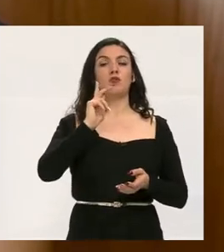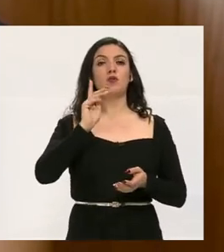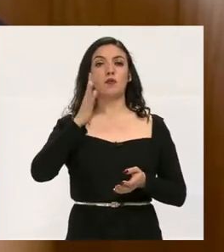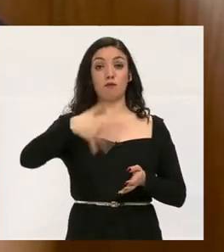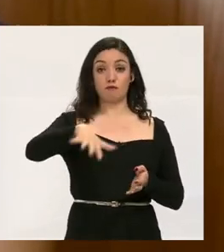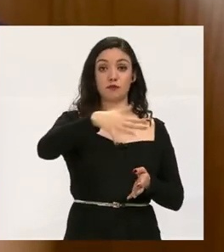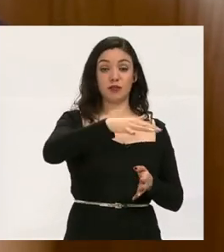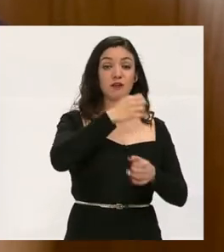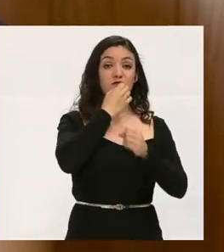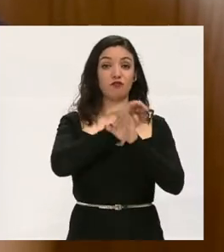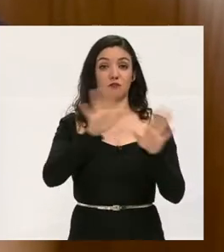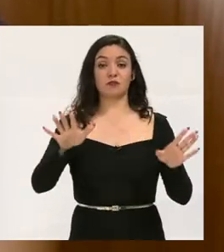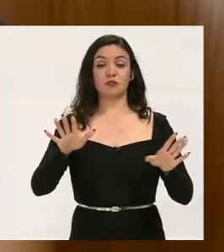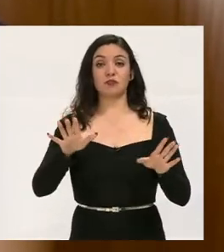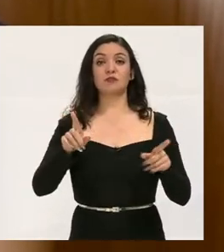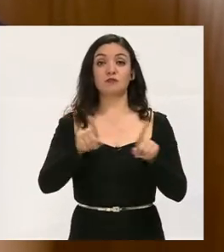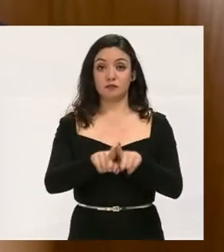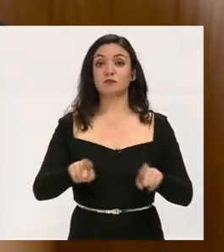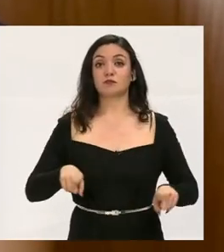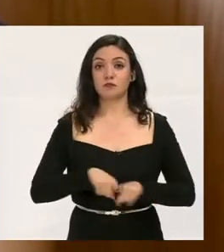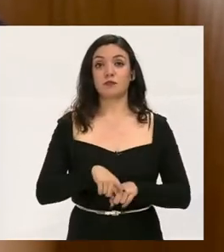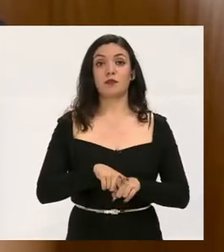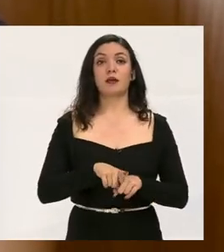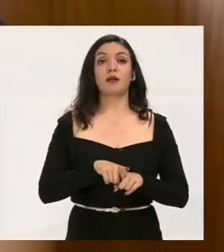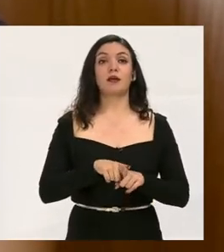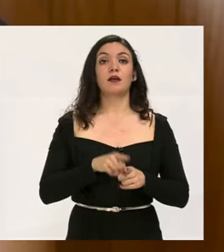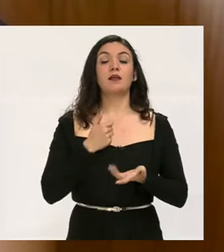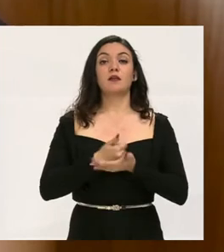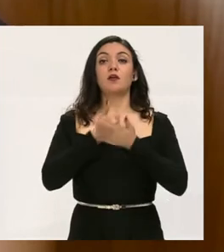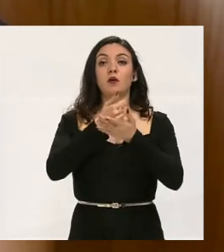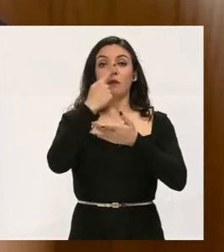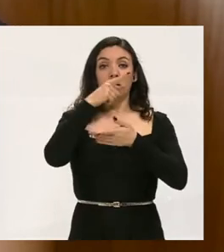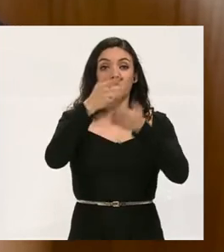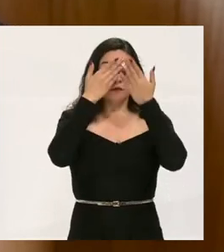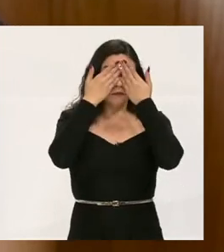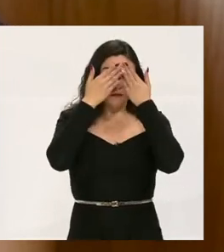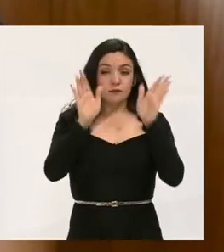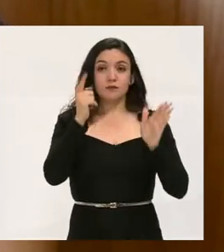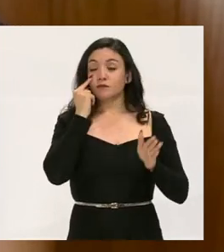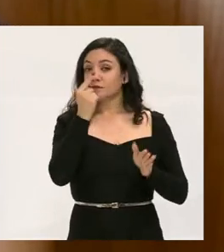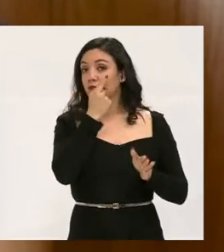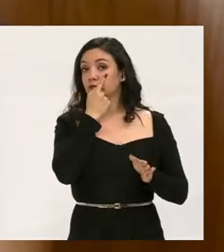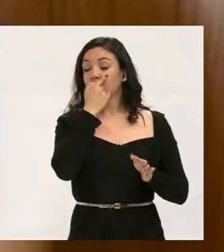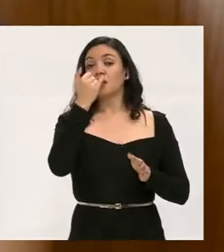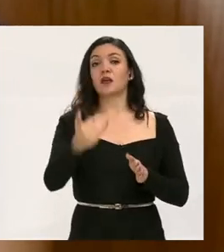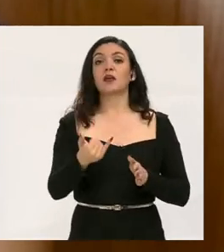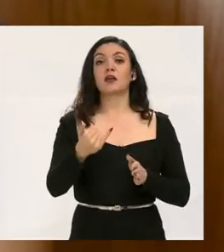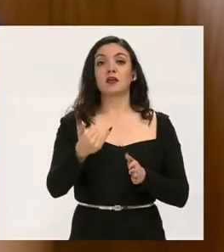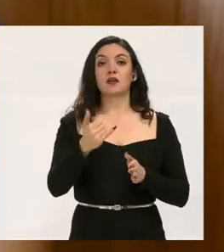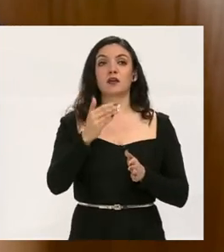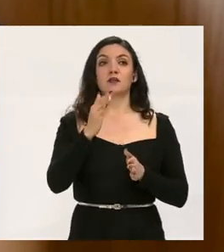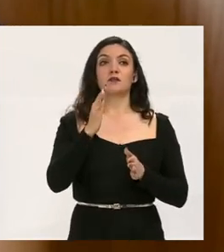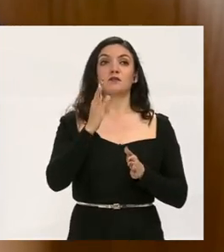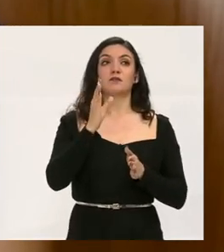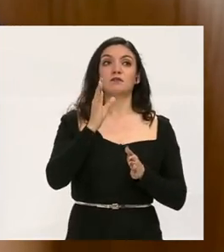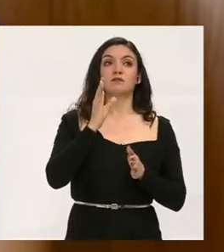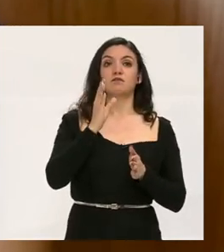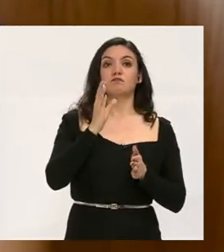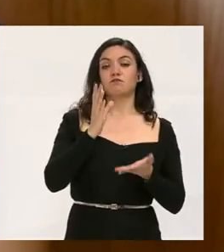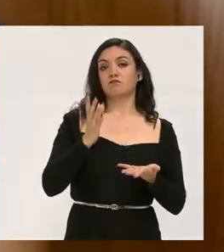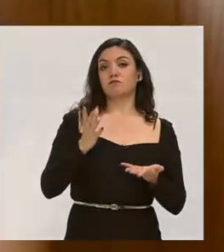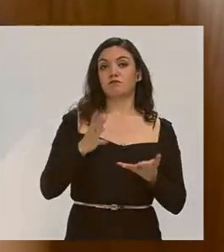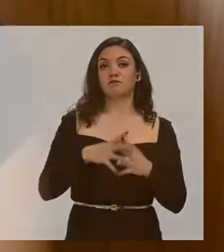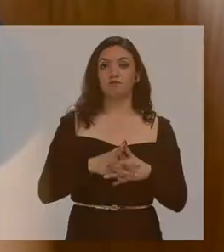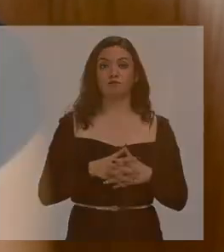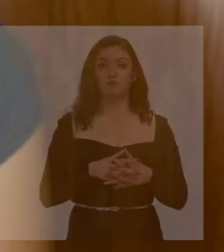mejor el hecho de buscar información también te ayuda a que abran los ojos verdad que digas bueno no puedo cerrar a que